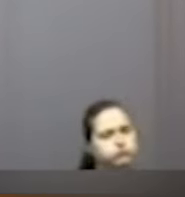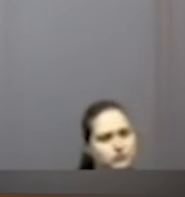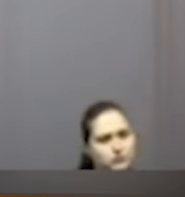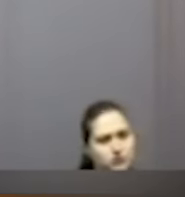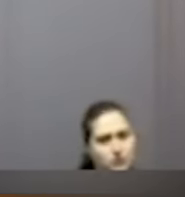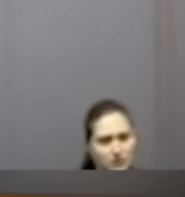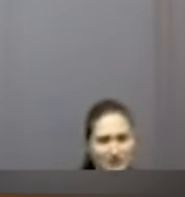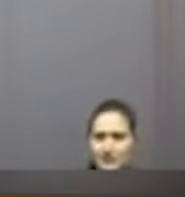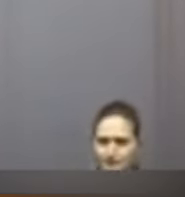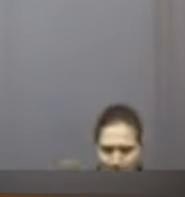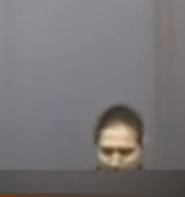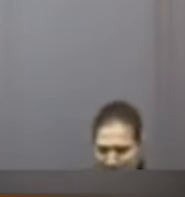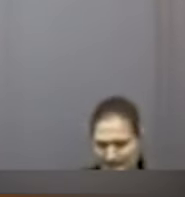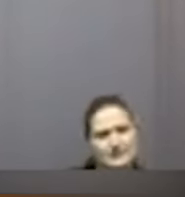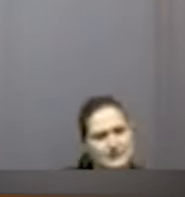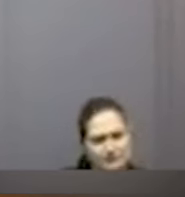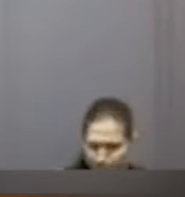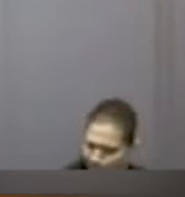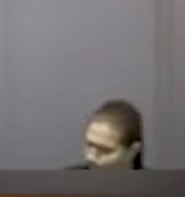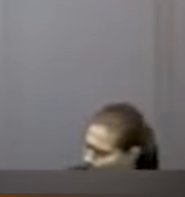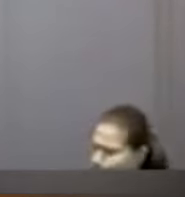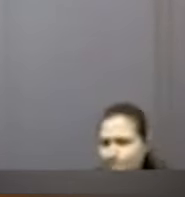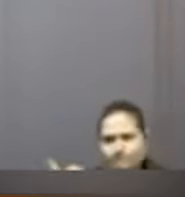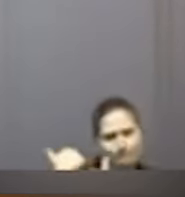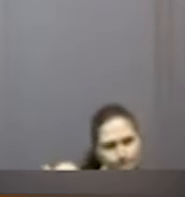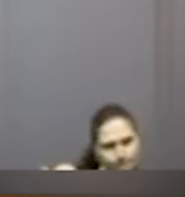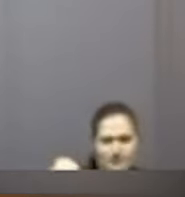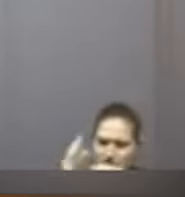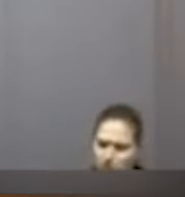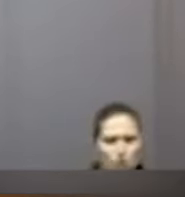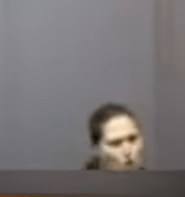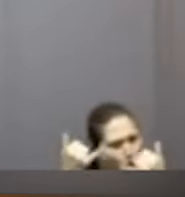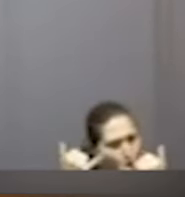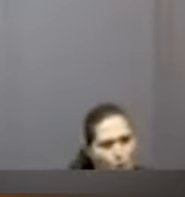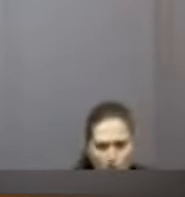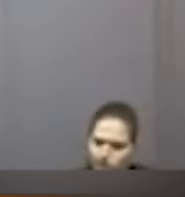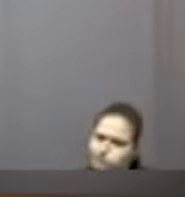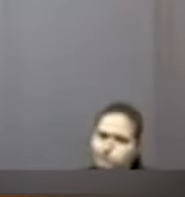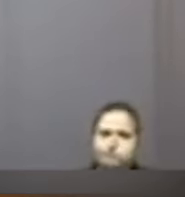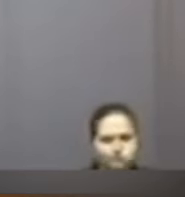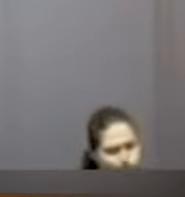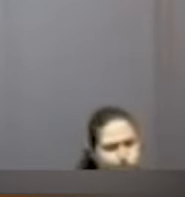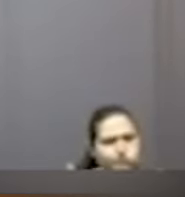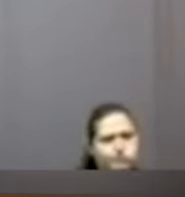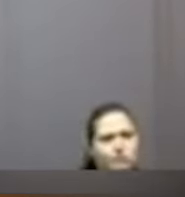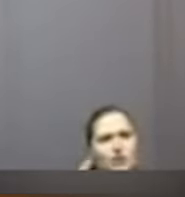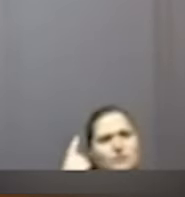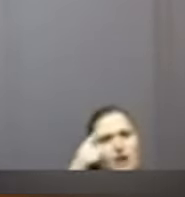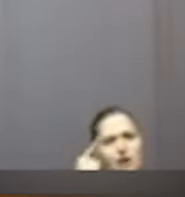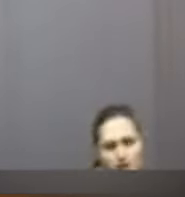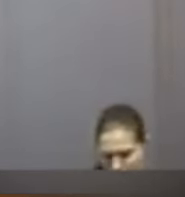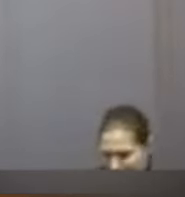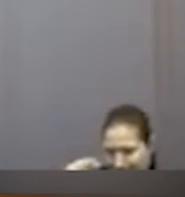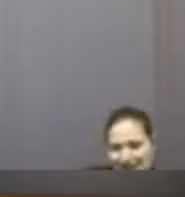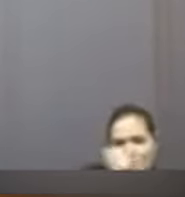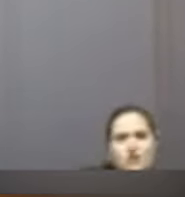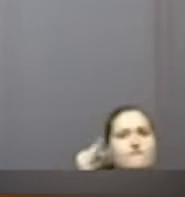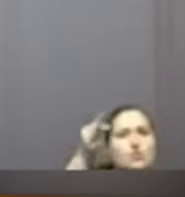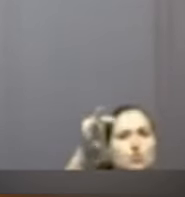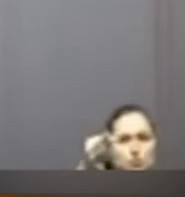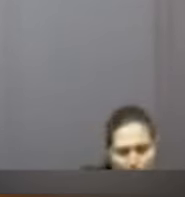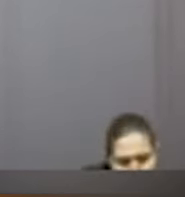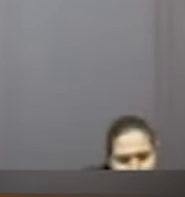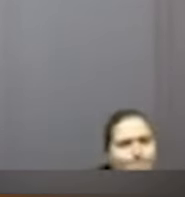gobernante esto implicará ajustar el alcance de los planes de desarrollo que se habían planeado y